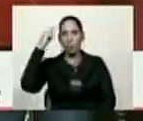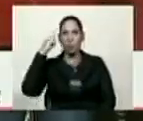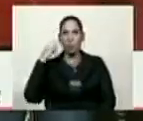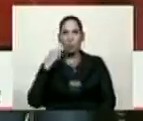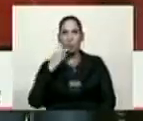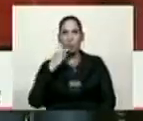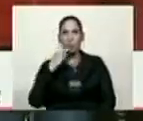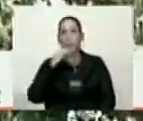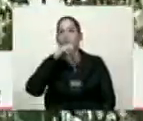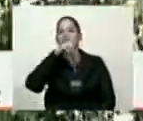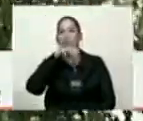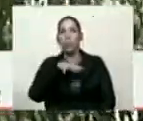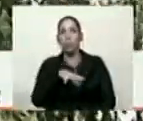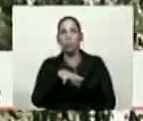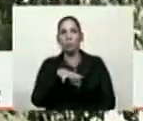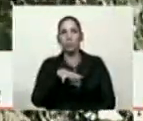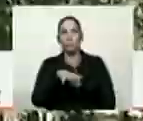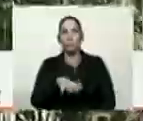con la historia